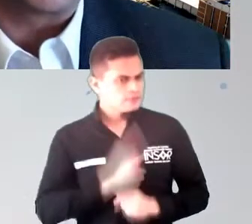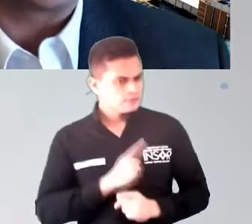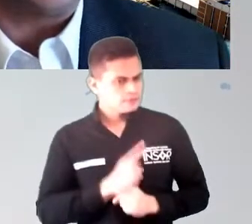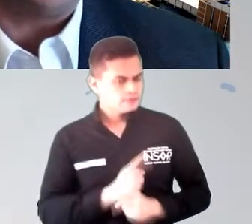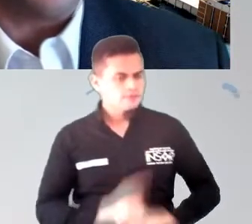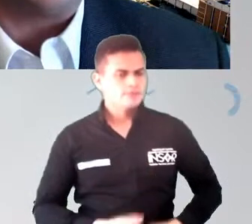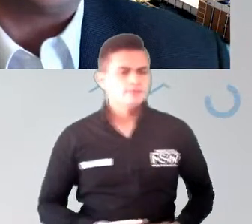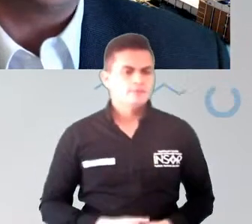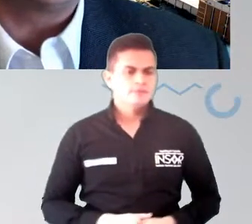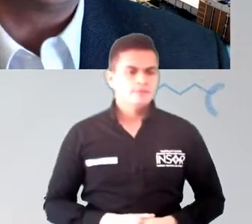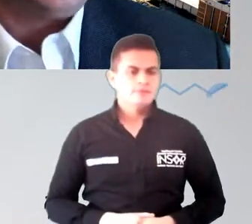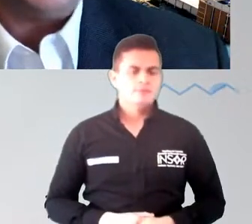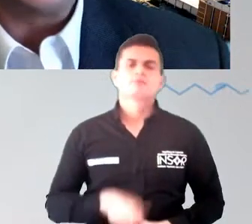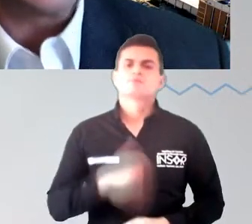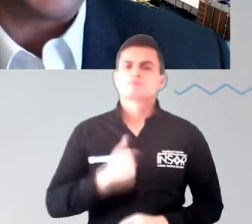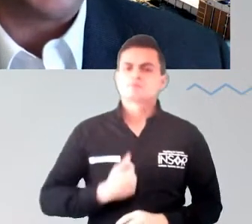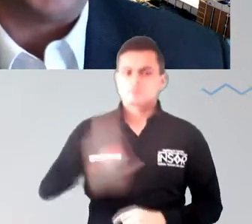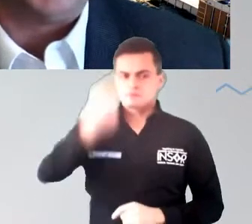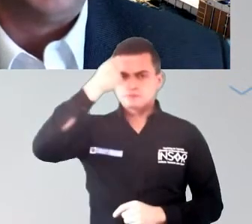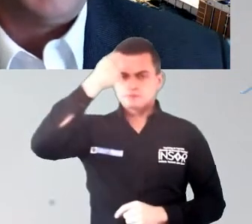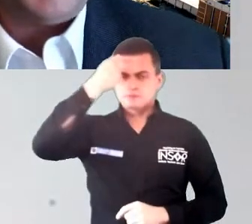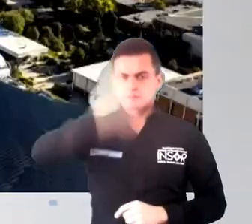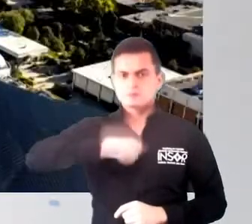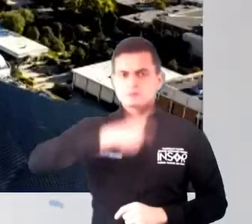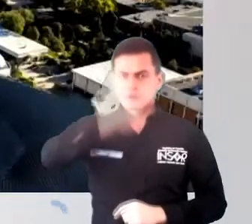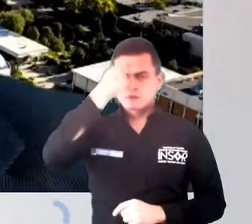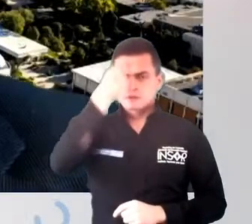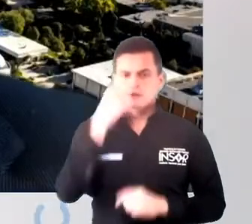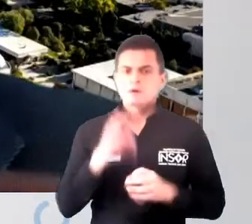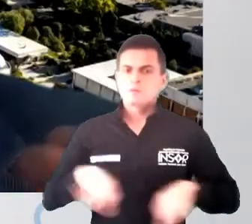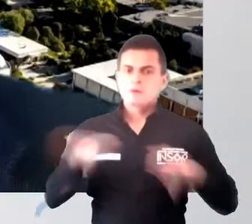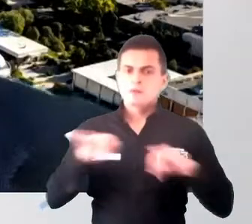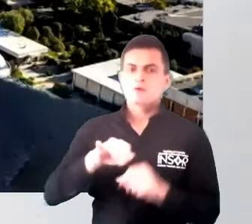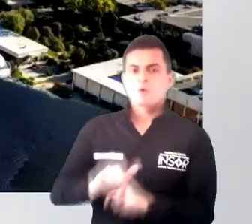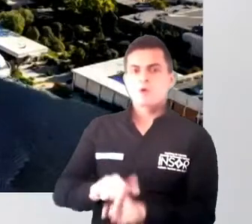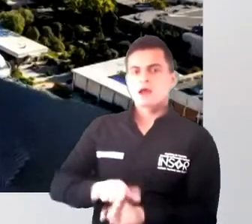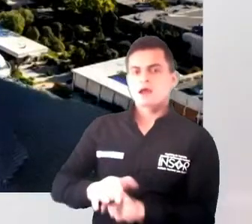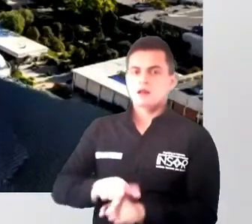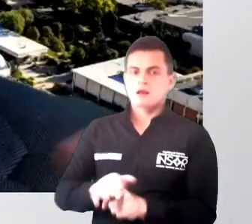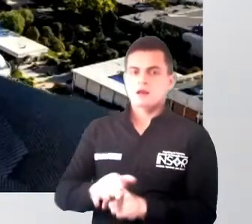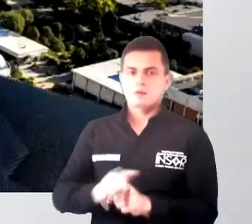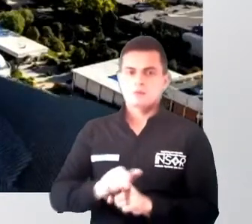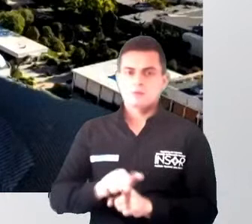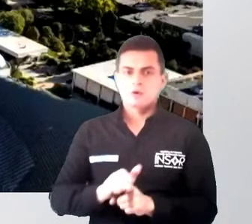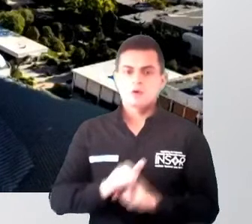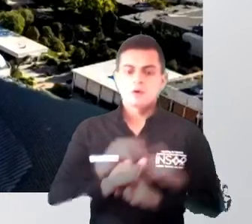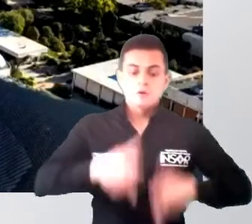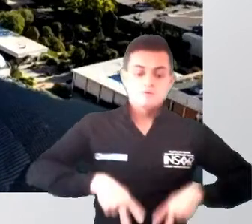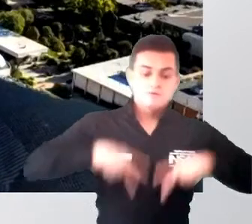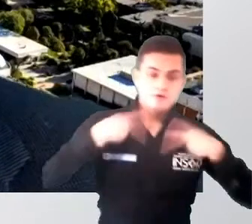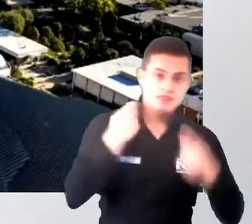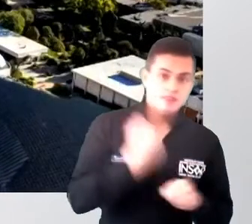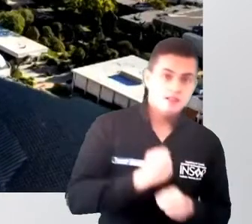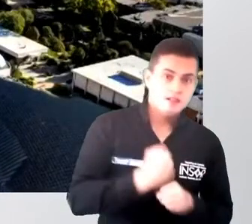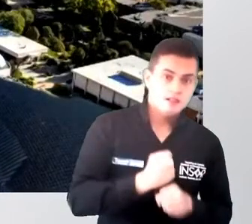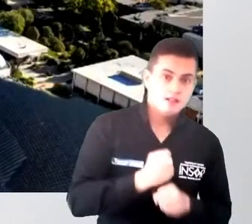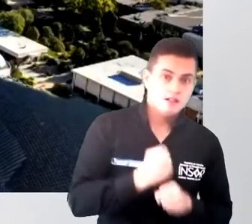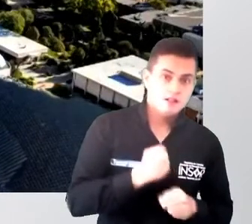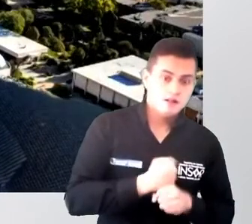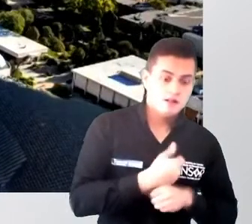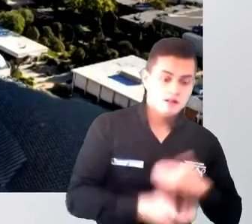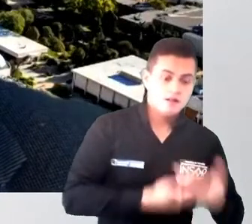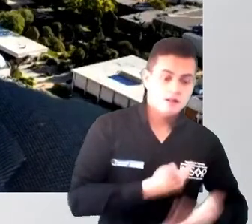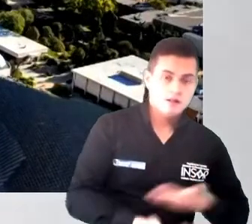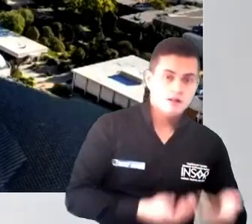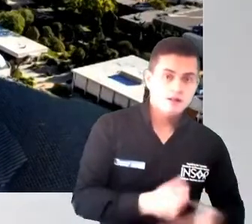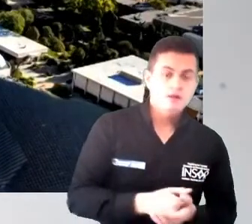yo diría que teniendo un equilibrio de la vida laboral y también programar esas